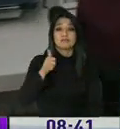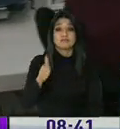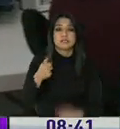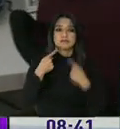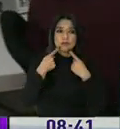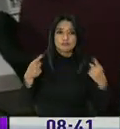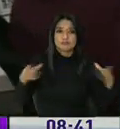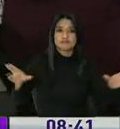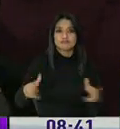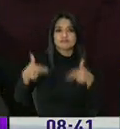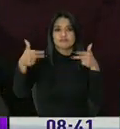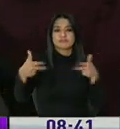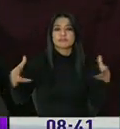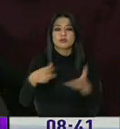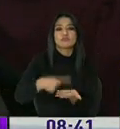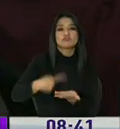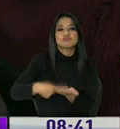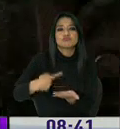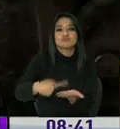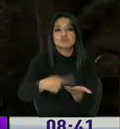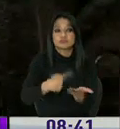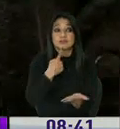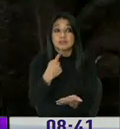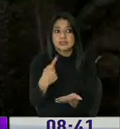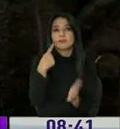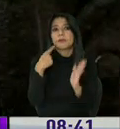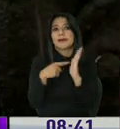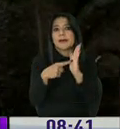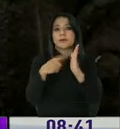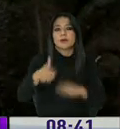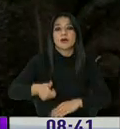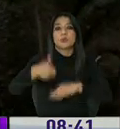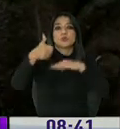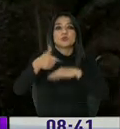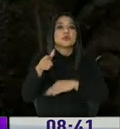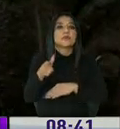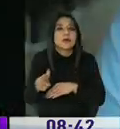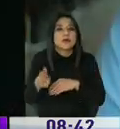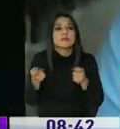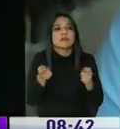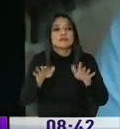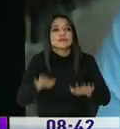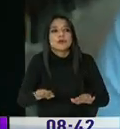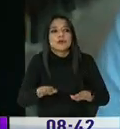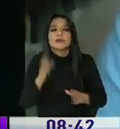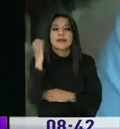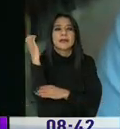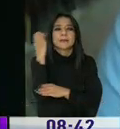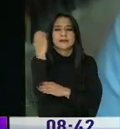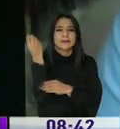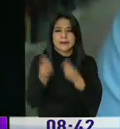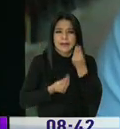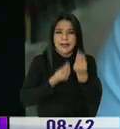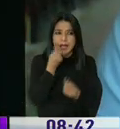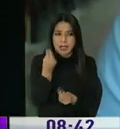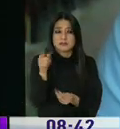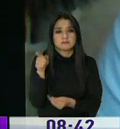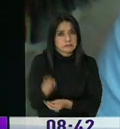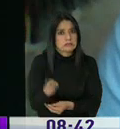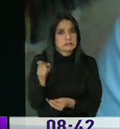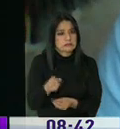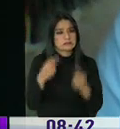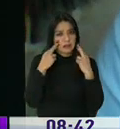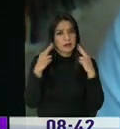una sesión, ya que se habla de excepciones como las entidades que están de frente en la emergencia. Y evidentemente requieren aquel reconocimiento